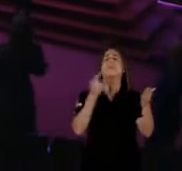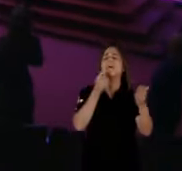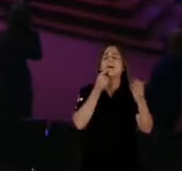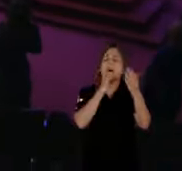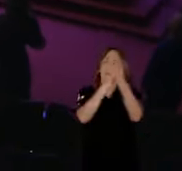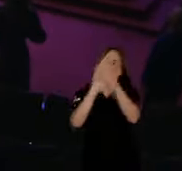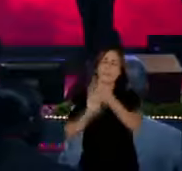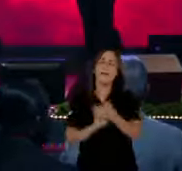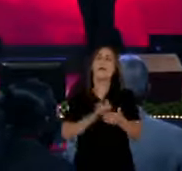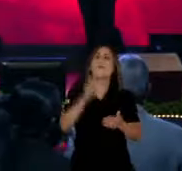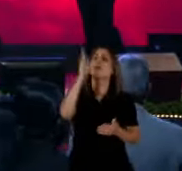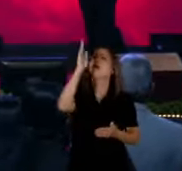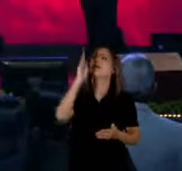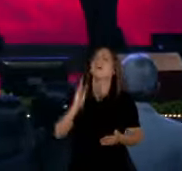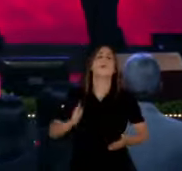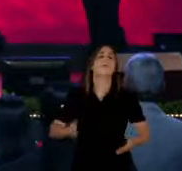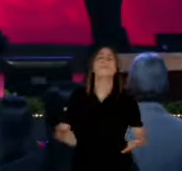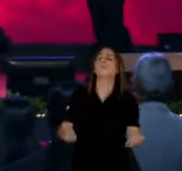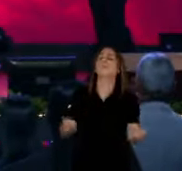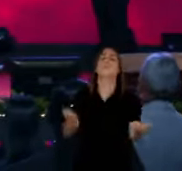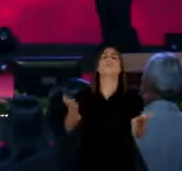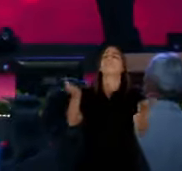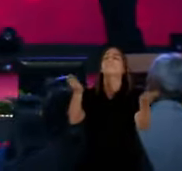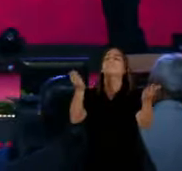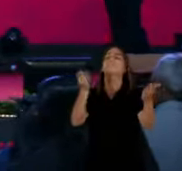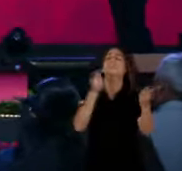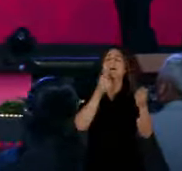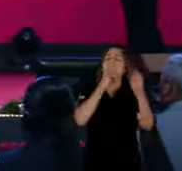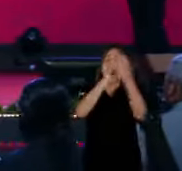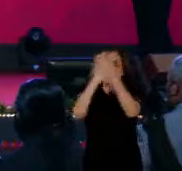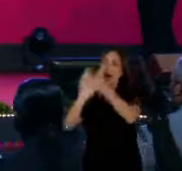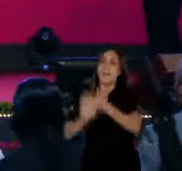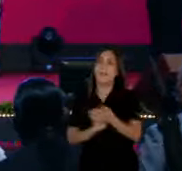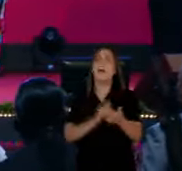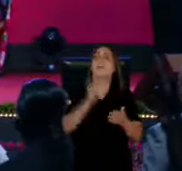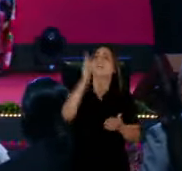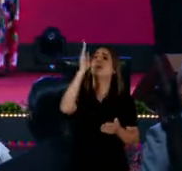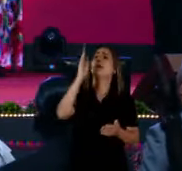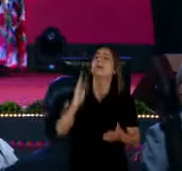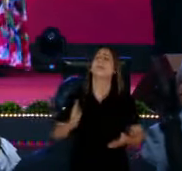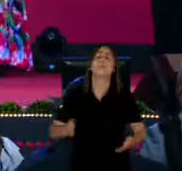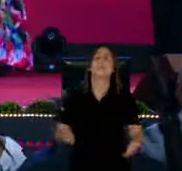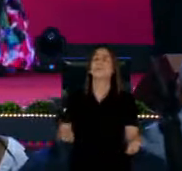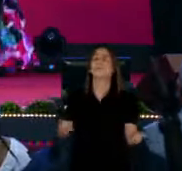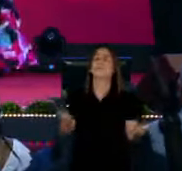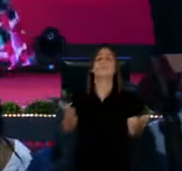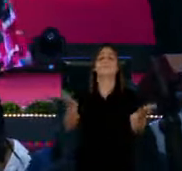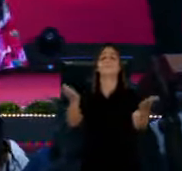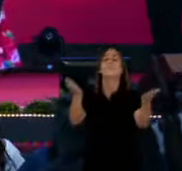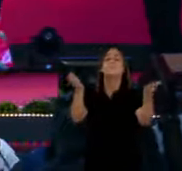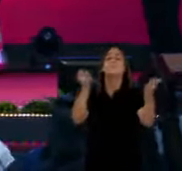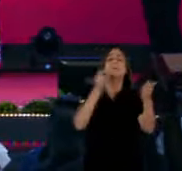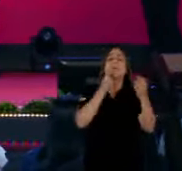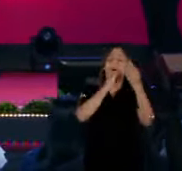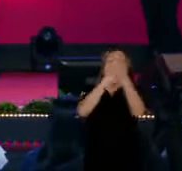Dios, alaba a Dios, alaba a